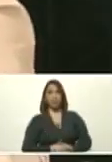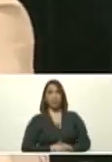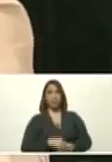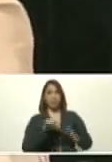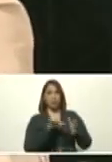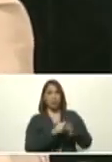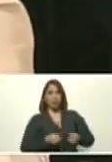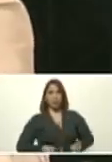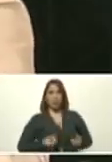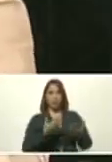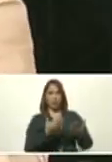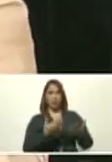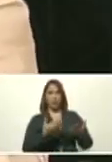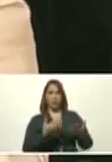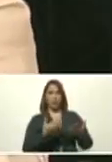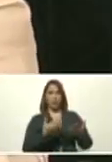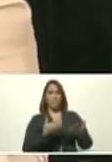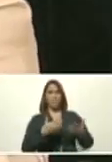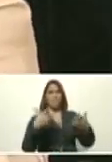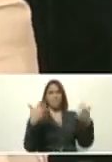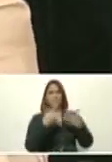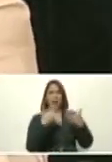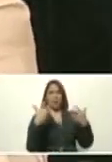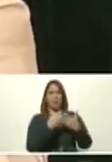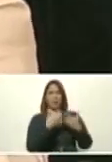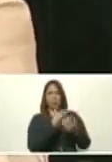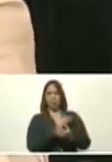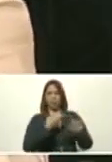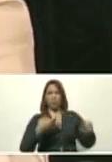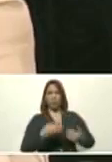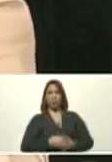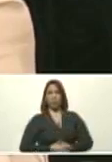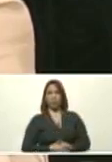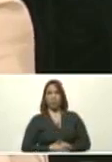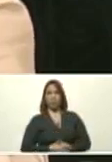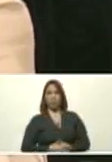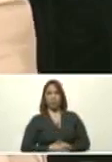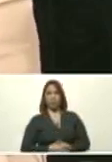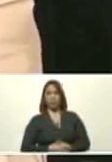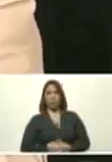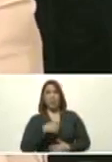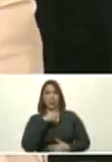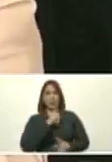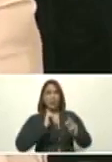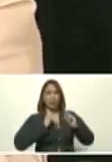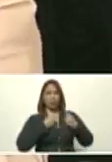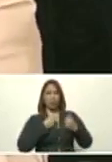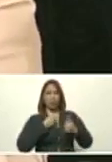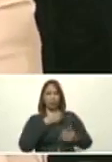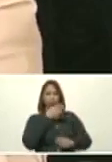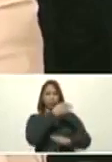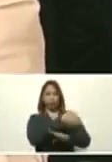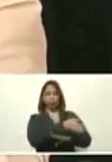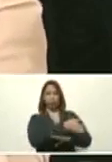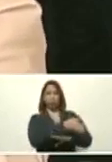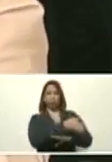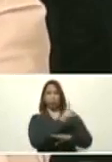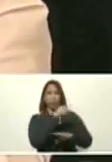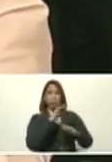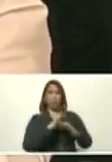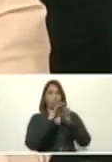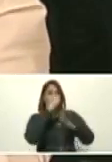dio una batalla extraordinaria. Allí estuvo Aristóbulo Ituri. Allí estuvo la